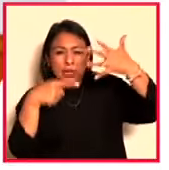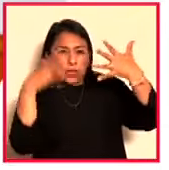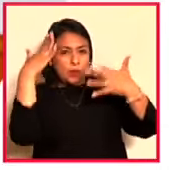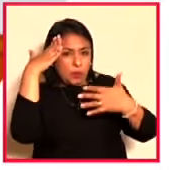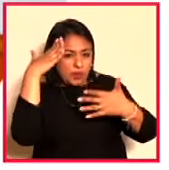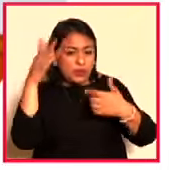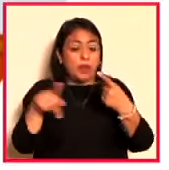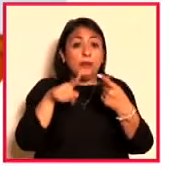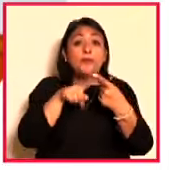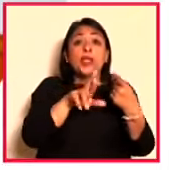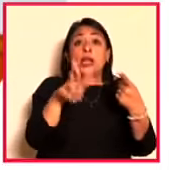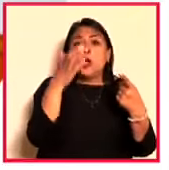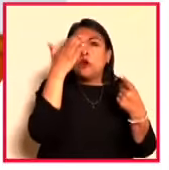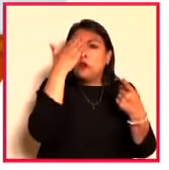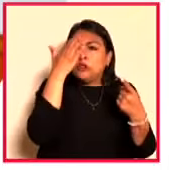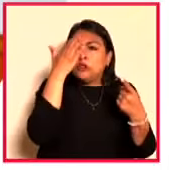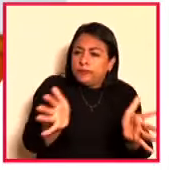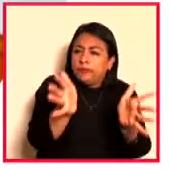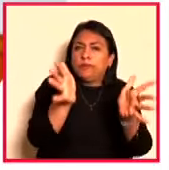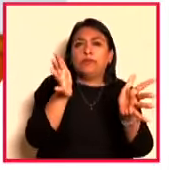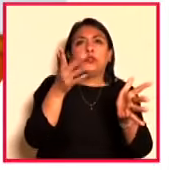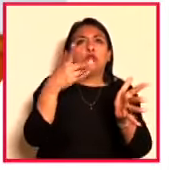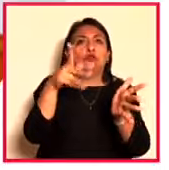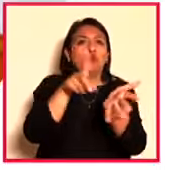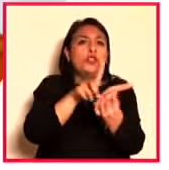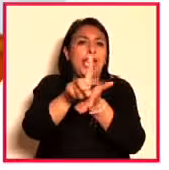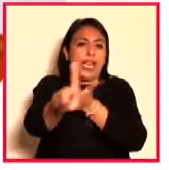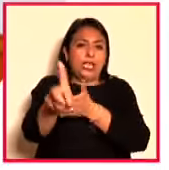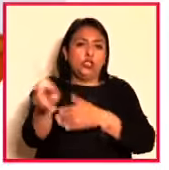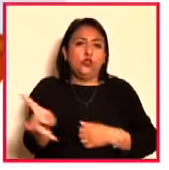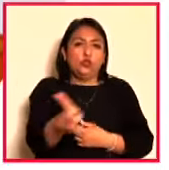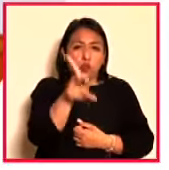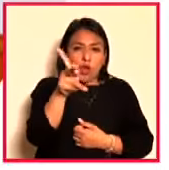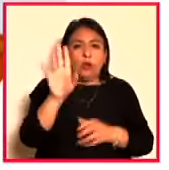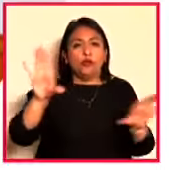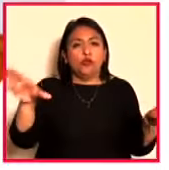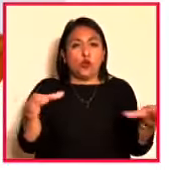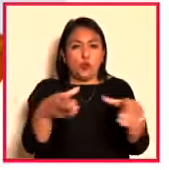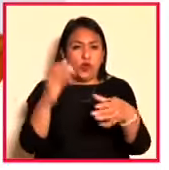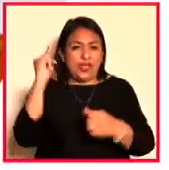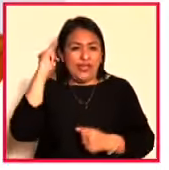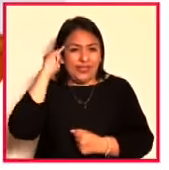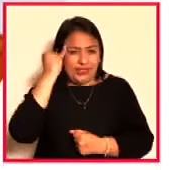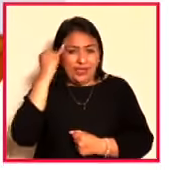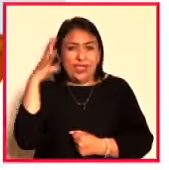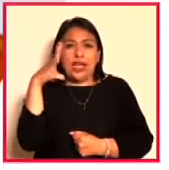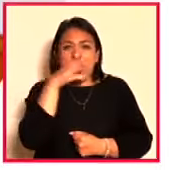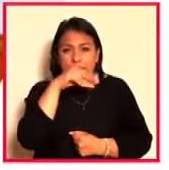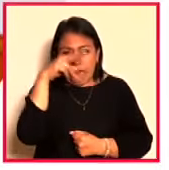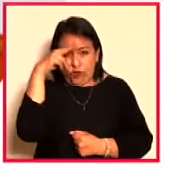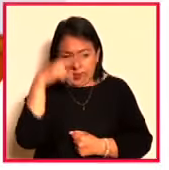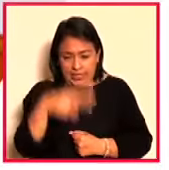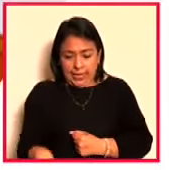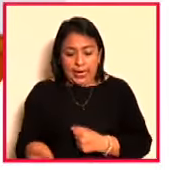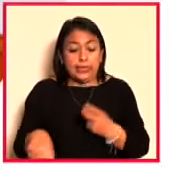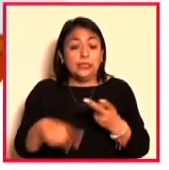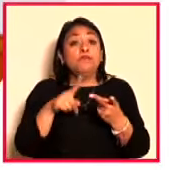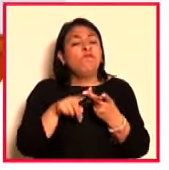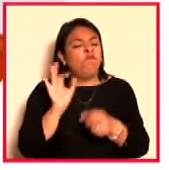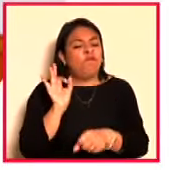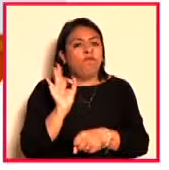Promover el reconocimiento y pleno ejercicio de los derechos de los pueblos y comunidades indígenas y afromexicanas. Garantizar